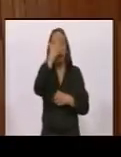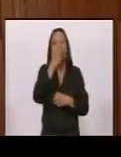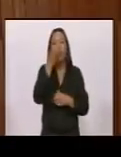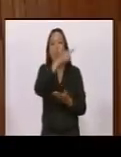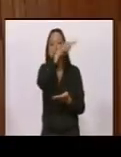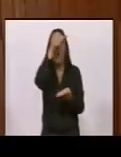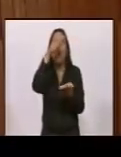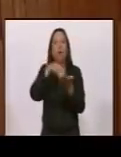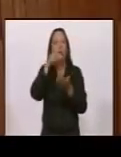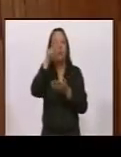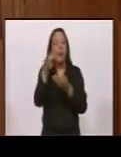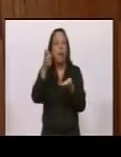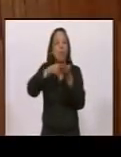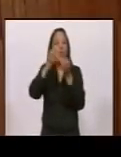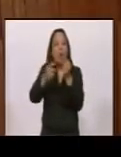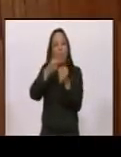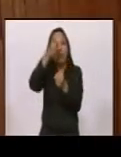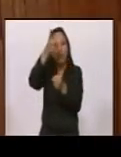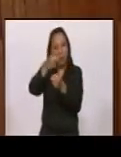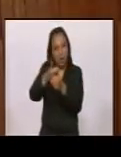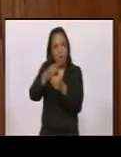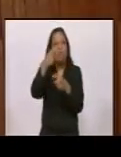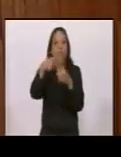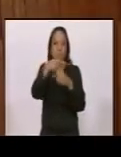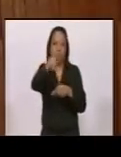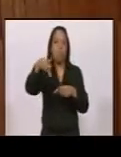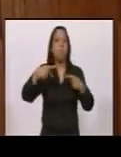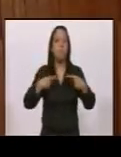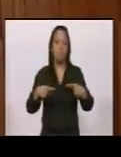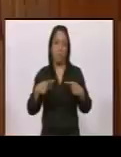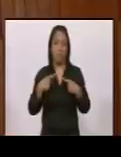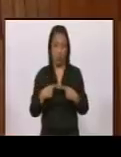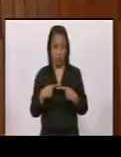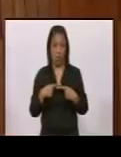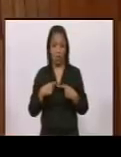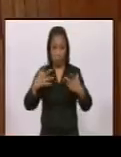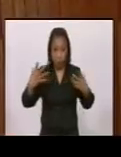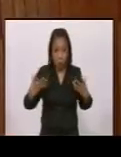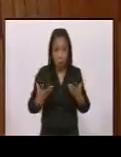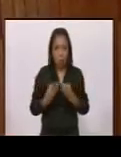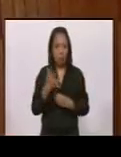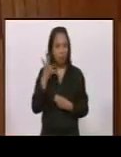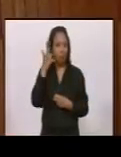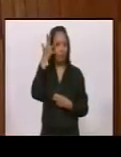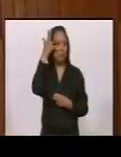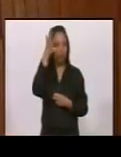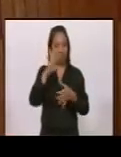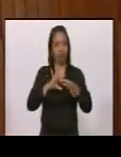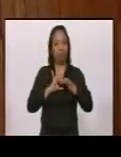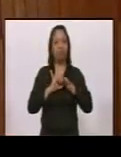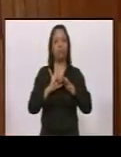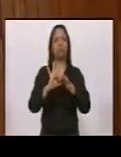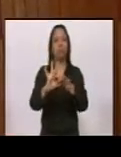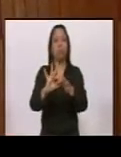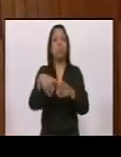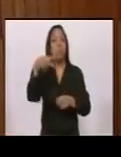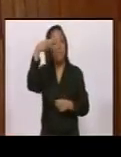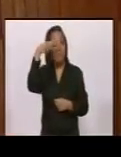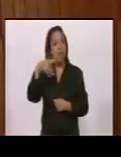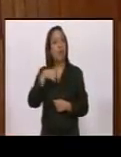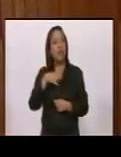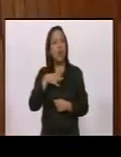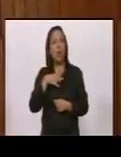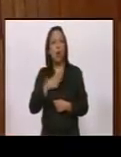espacios de verdadera oportunidad para nuestra gente. Vamos juntos hacia adelante. México cuenta con